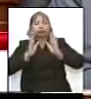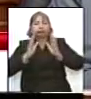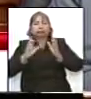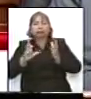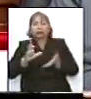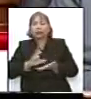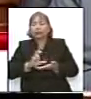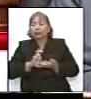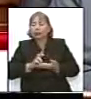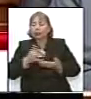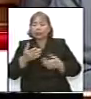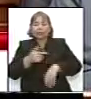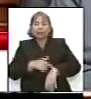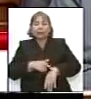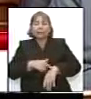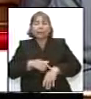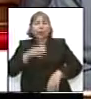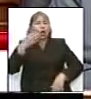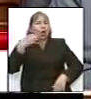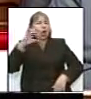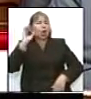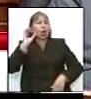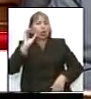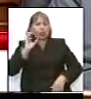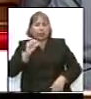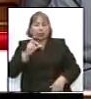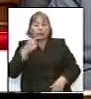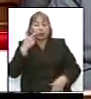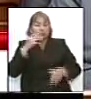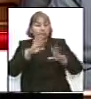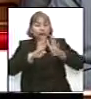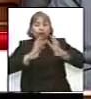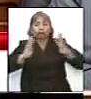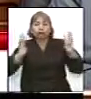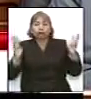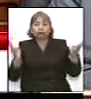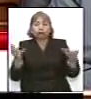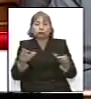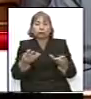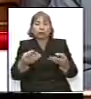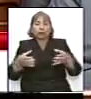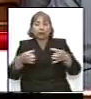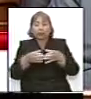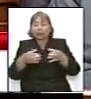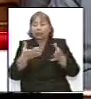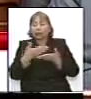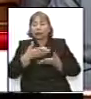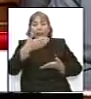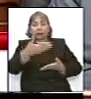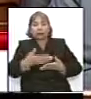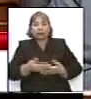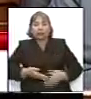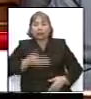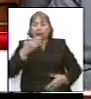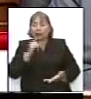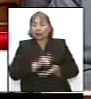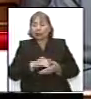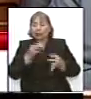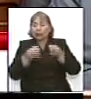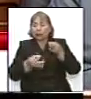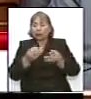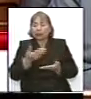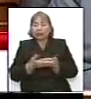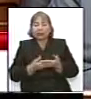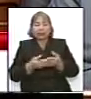que data del periodo colonial, ubicado en la fachada al frente del Congreso de la República, donde regularmente